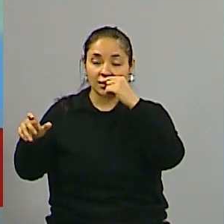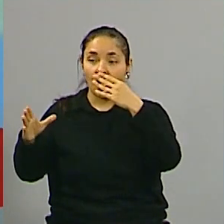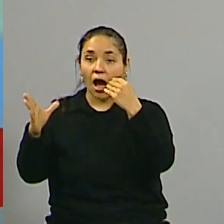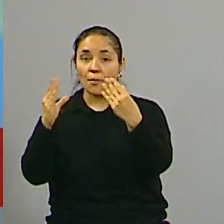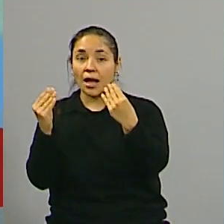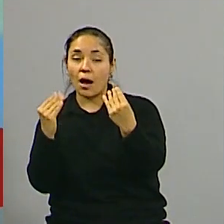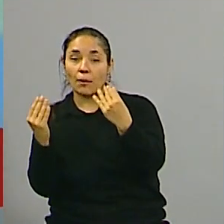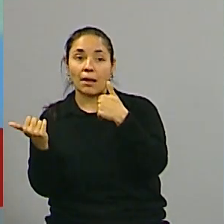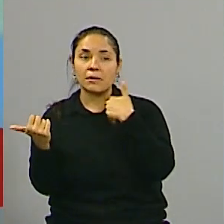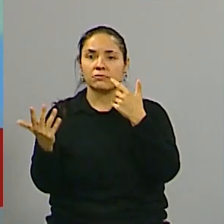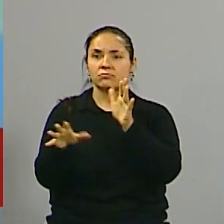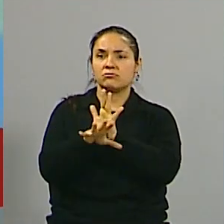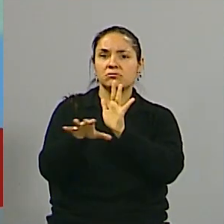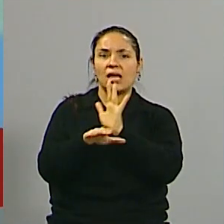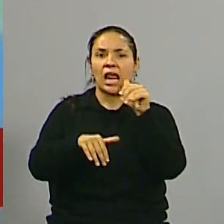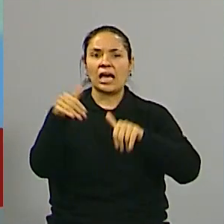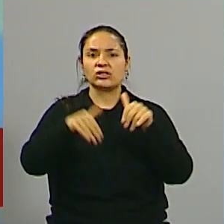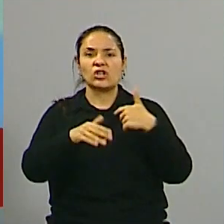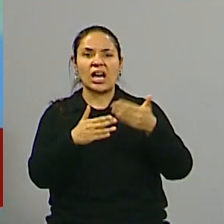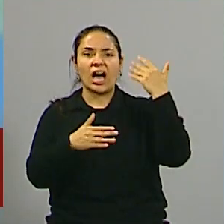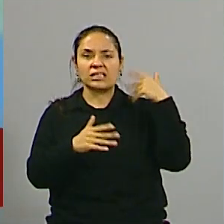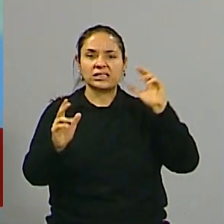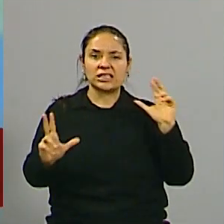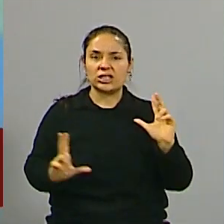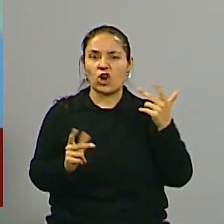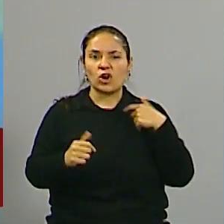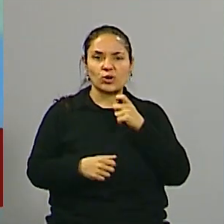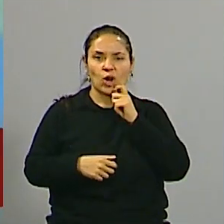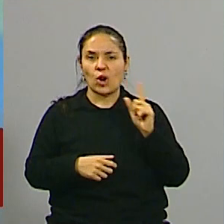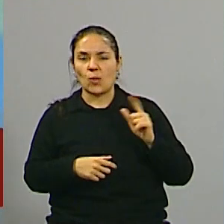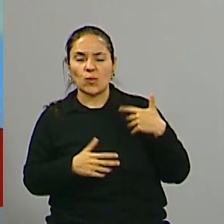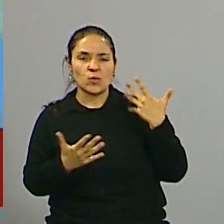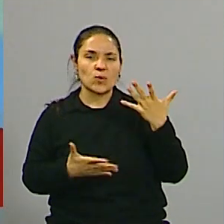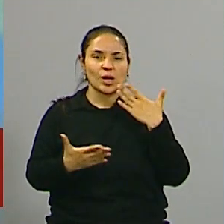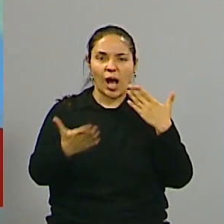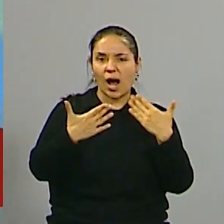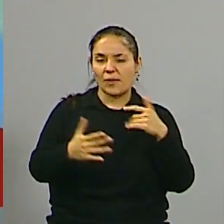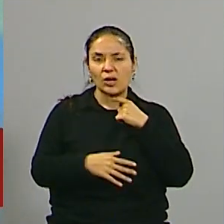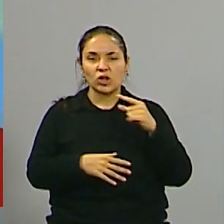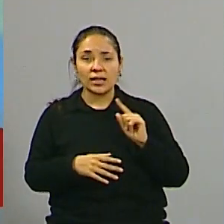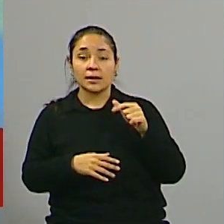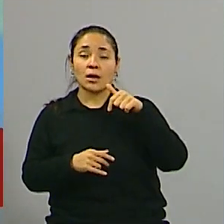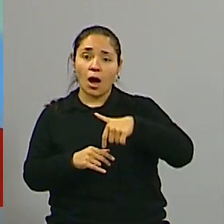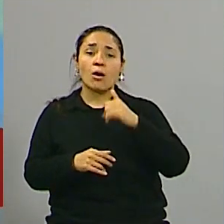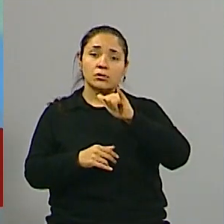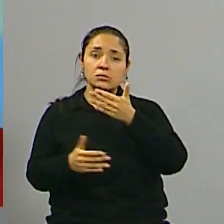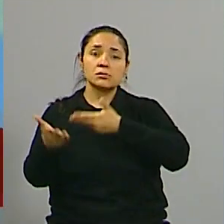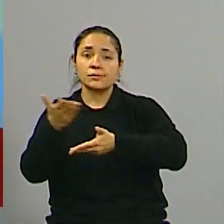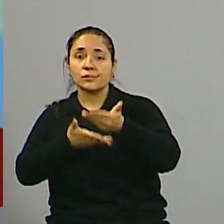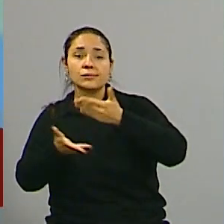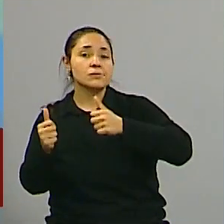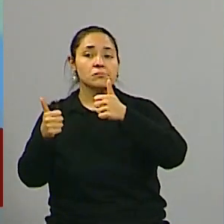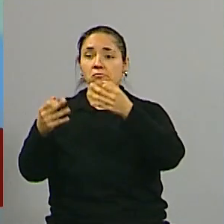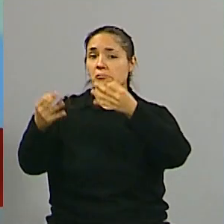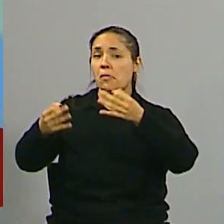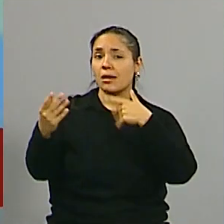rechazo, incluso que tal vez en elecciones anteriores había mayor rechazo a la recepción y al diálogo, digamos, ¿no? Así que creo